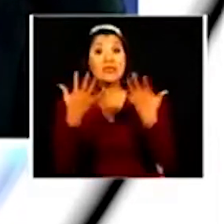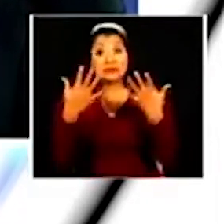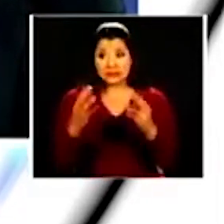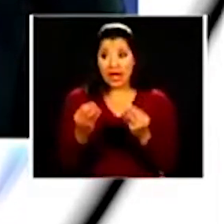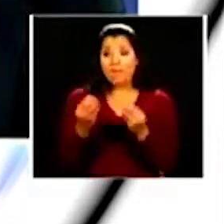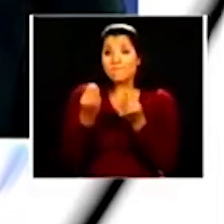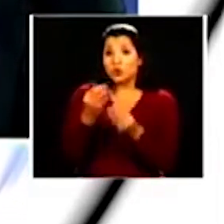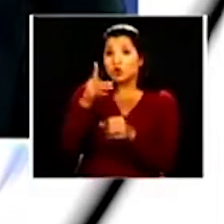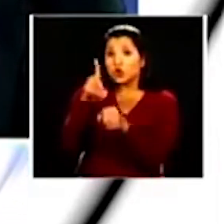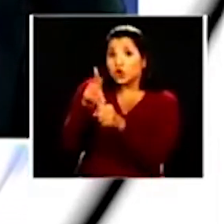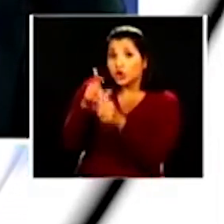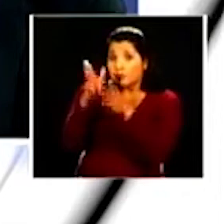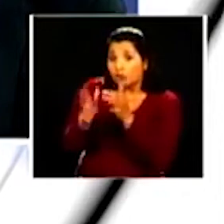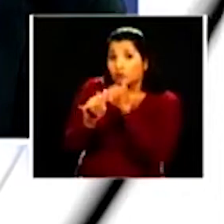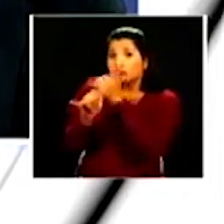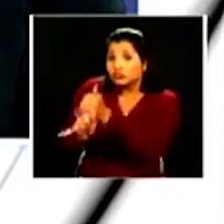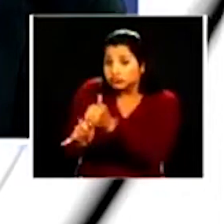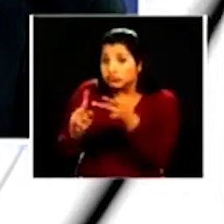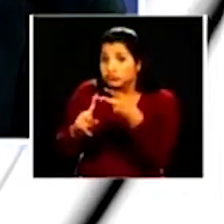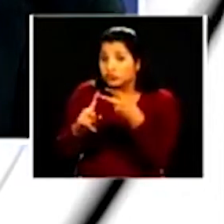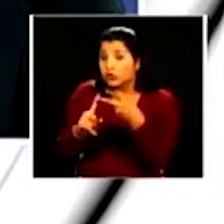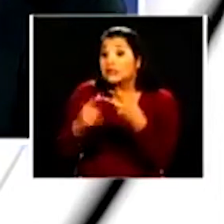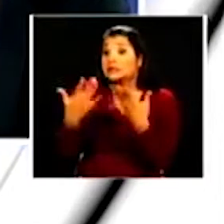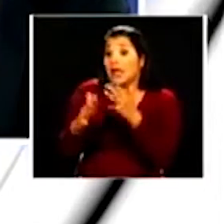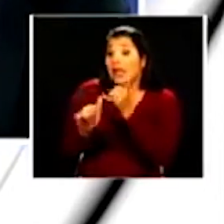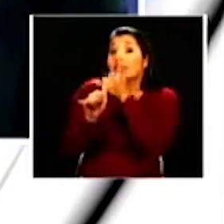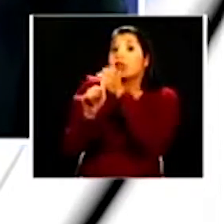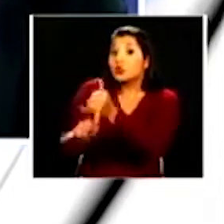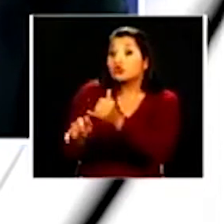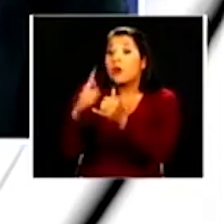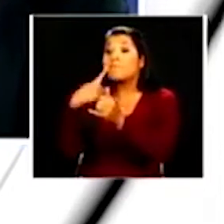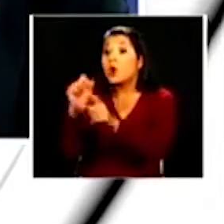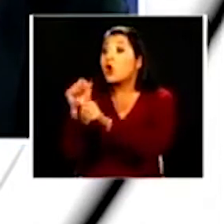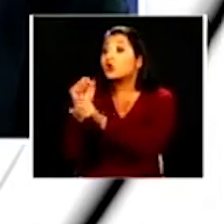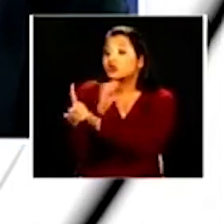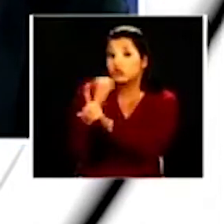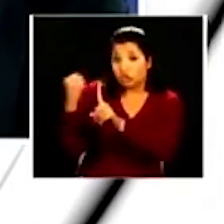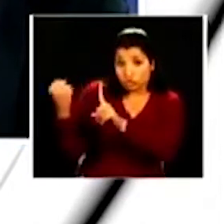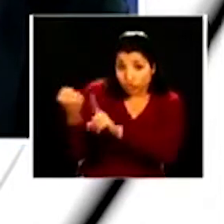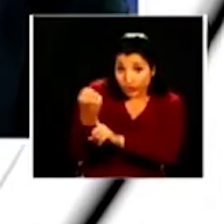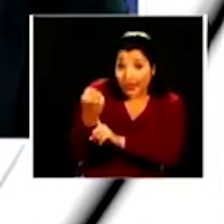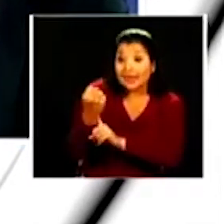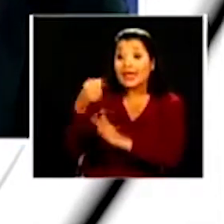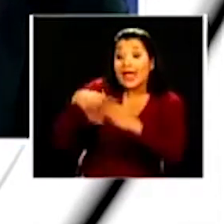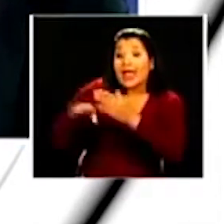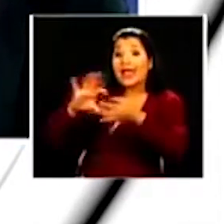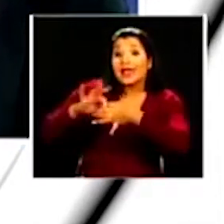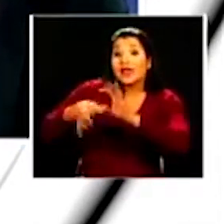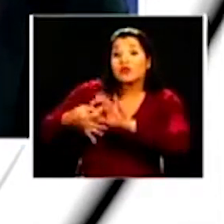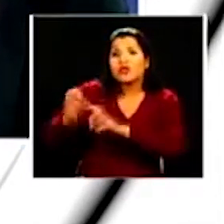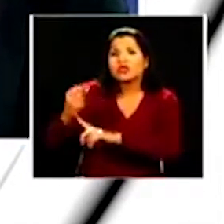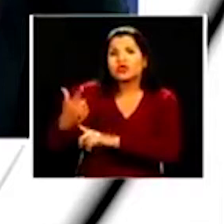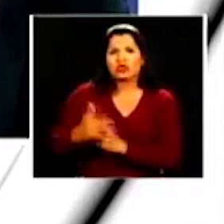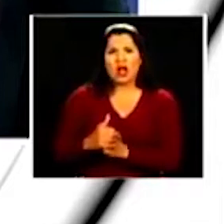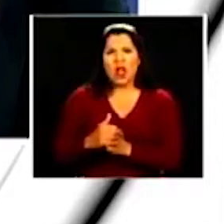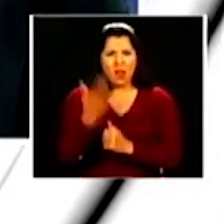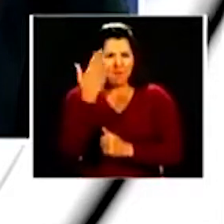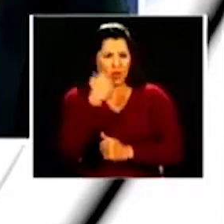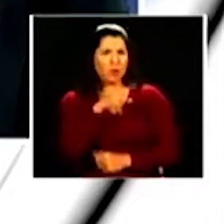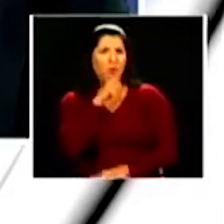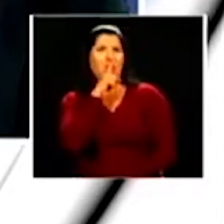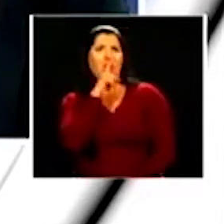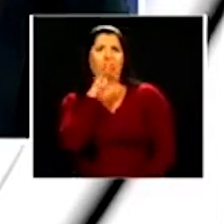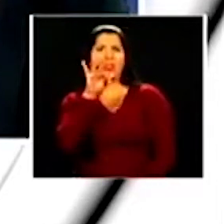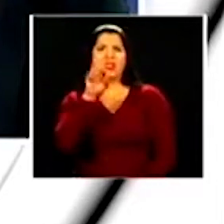diputados, hay denuncias de parte de la sociedad civil en las diferentes redes sociales. ¿Por qué no dice nada, por ejemplo, el Tribunal Supremo